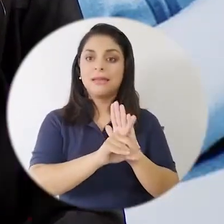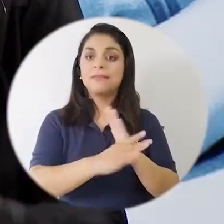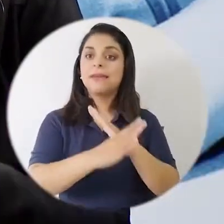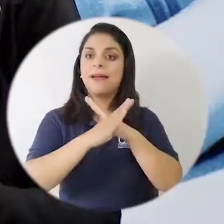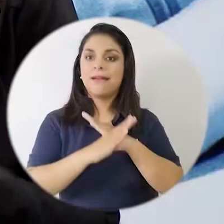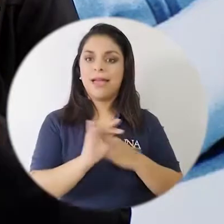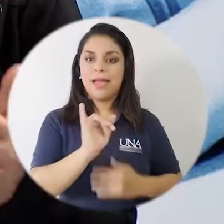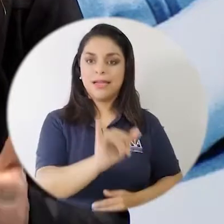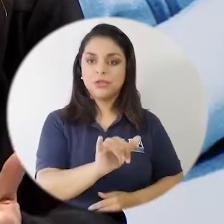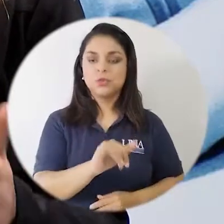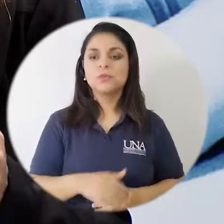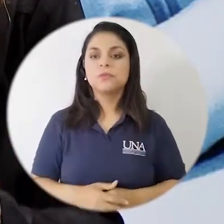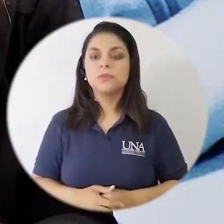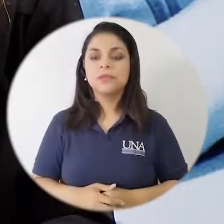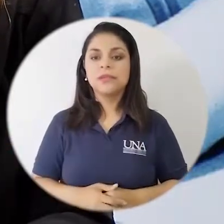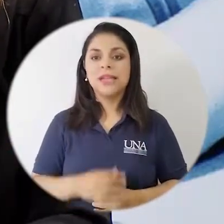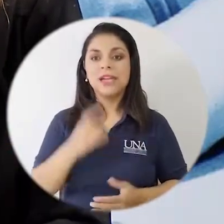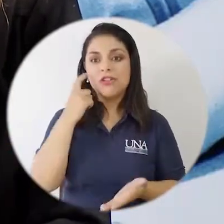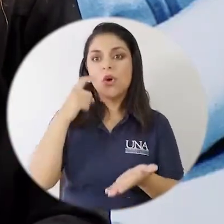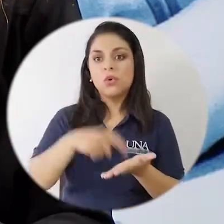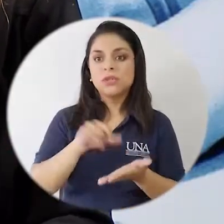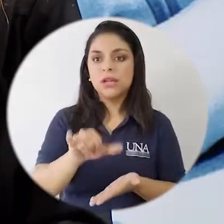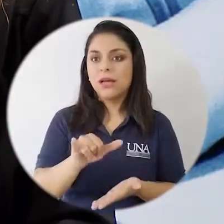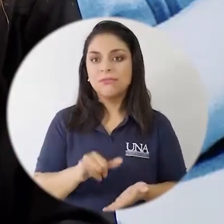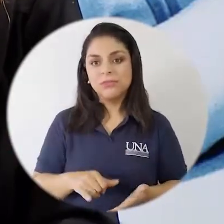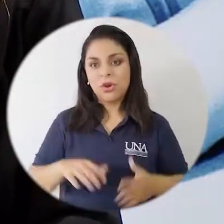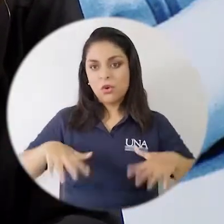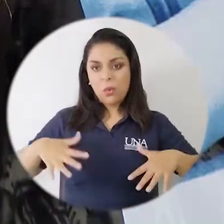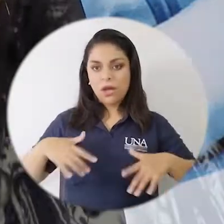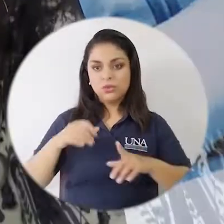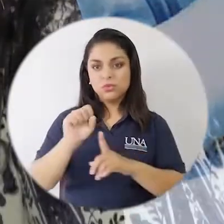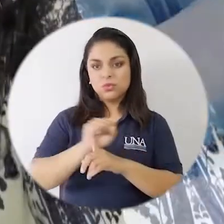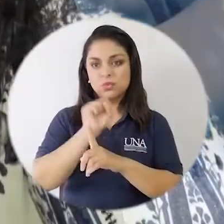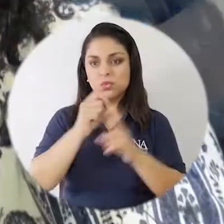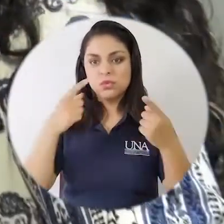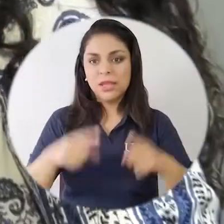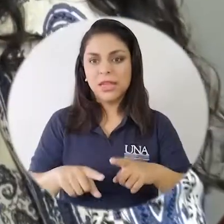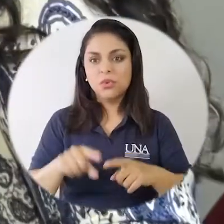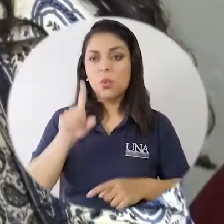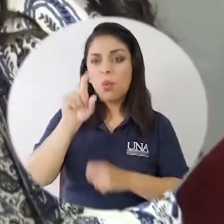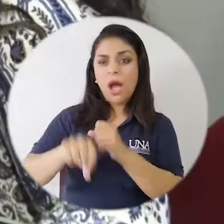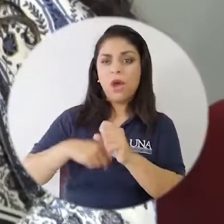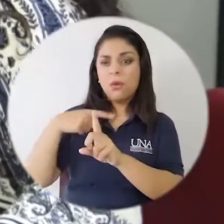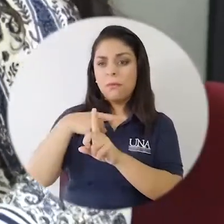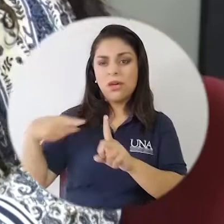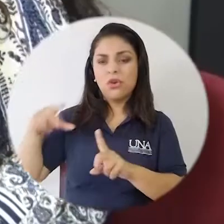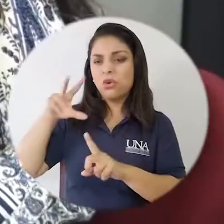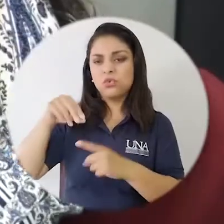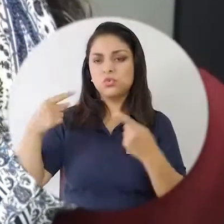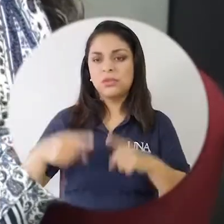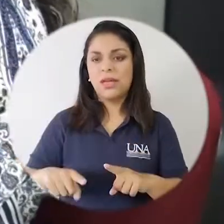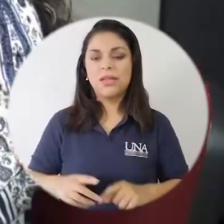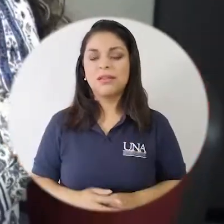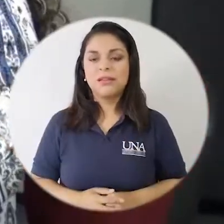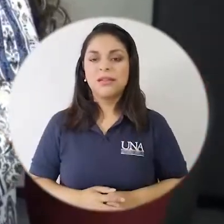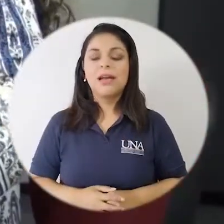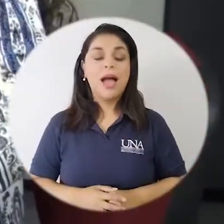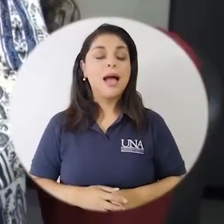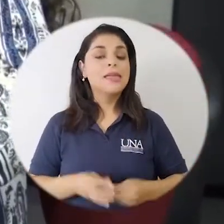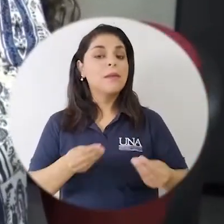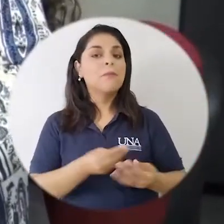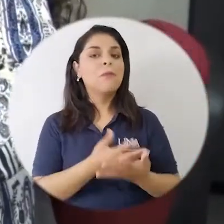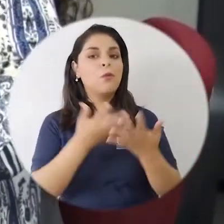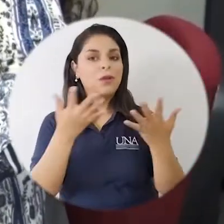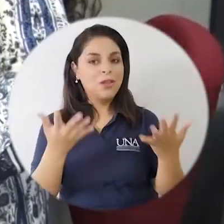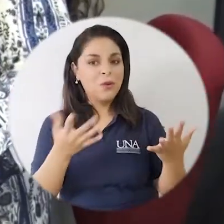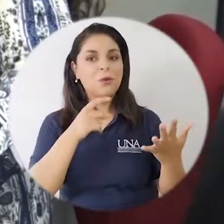prevé que se reconozca al menos los gastos. Sí, pero no está sucediendo. O sea, tenemos año y medio que no está sucediendo. Y a nivel público cuesta mucho. Y le